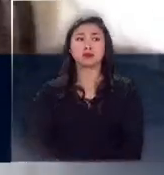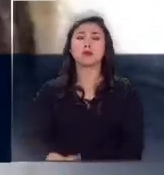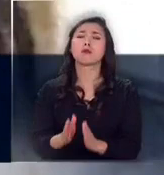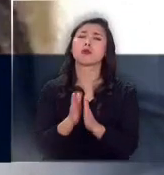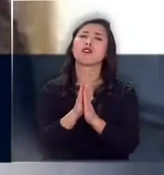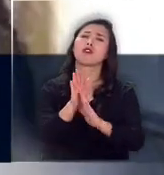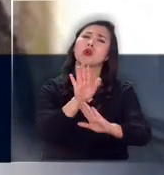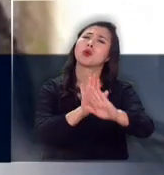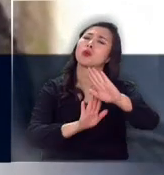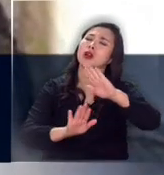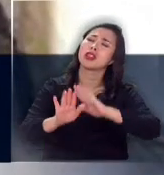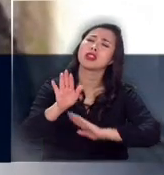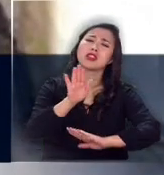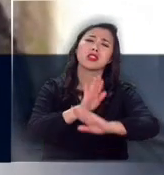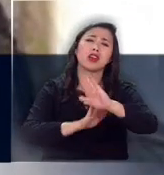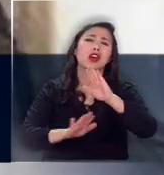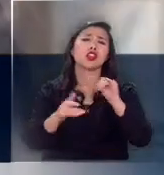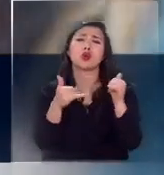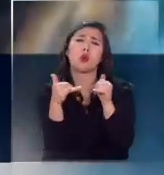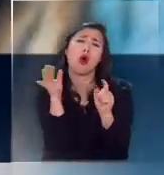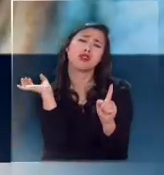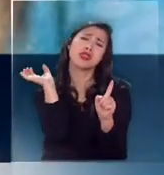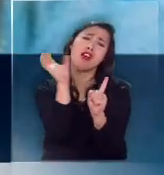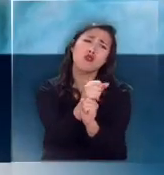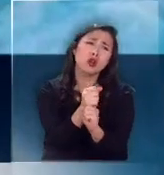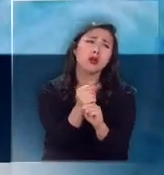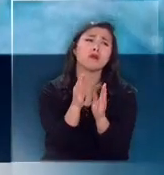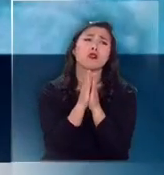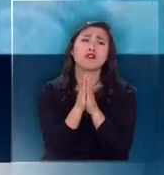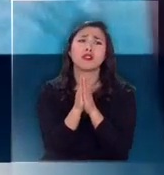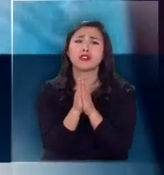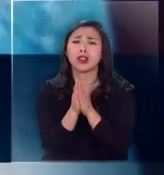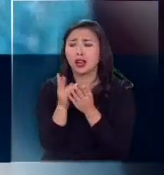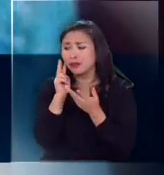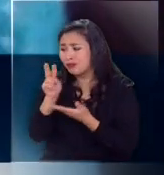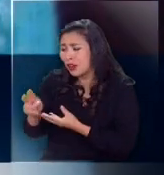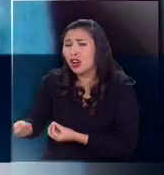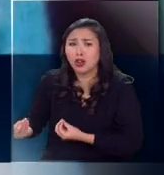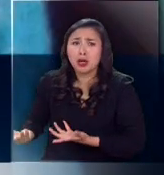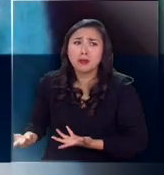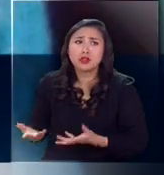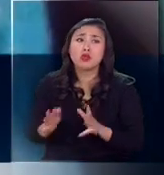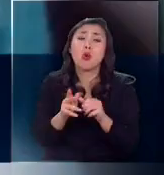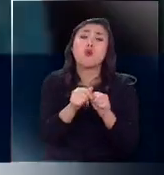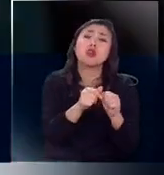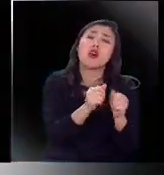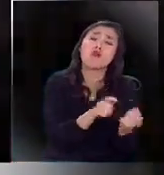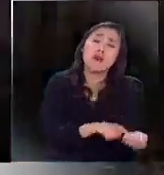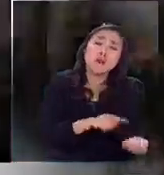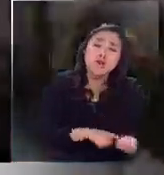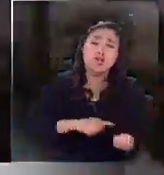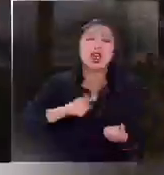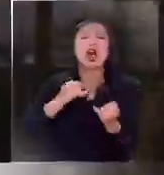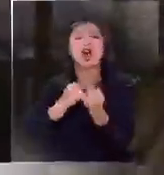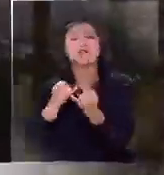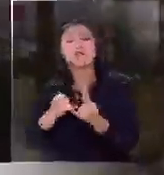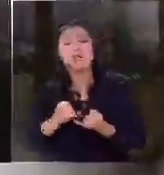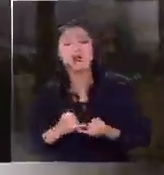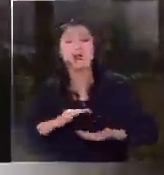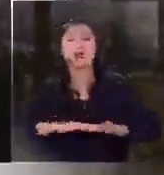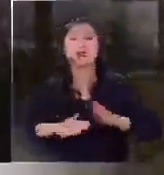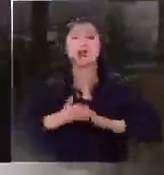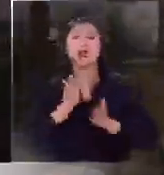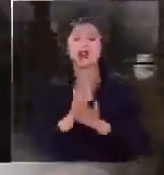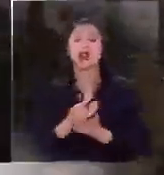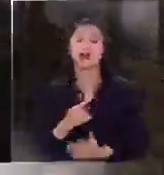Cuidado con esos juegos del bullying. Hay que tirar los resultados. Una familia, unos amigos, una comunidad escolar golpeada por